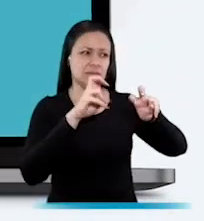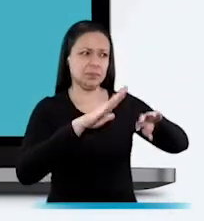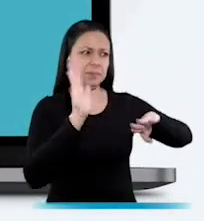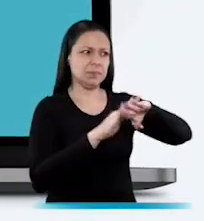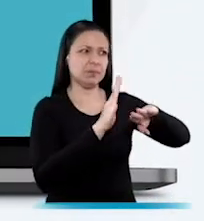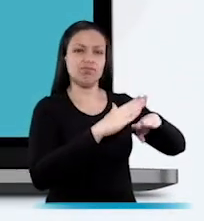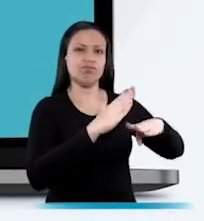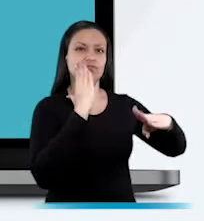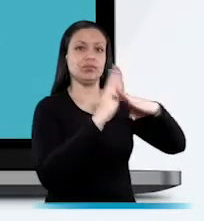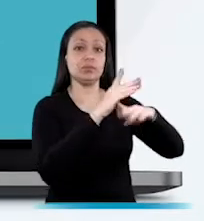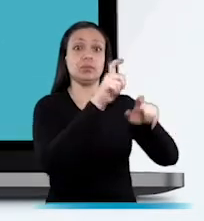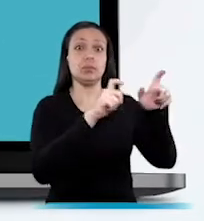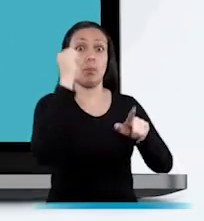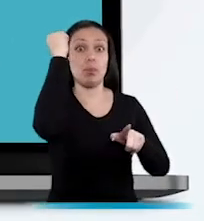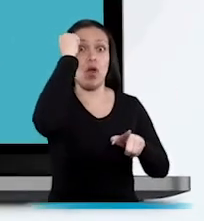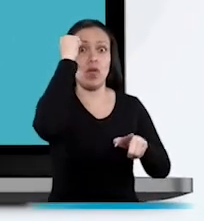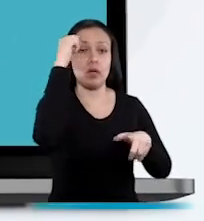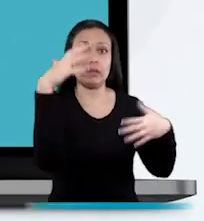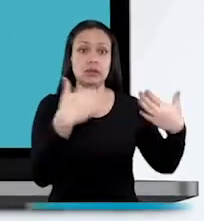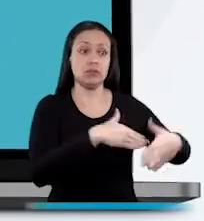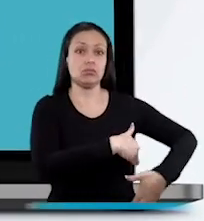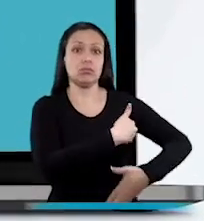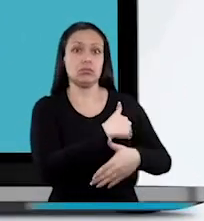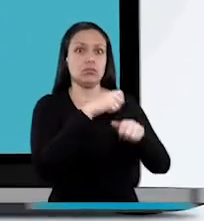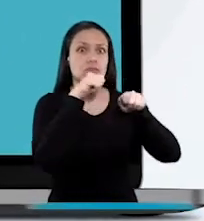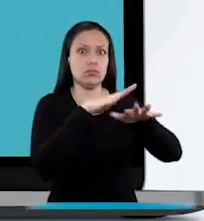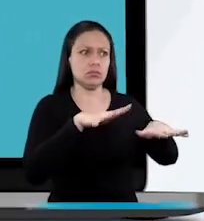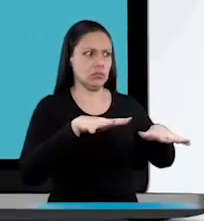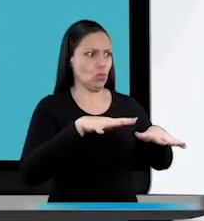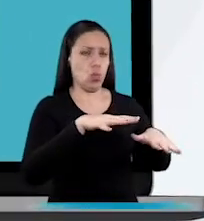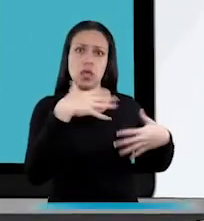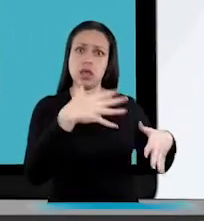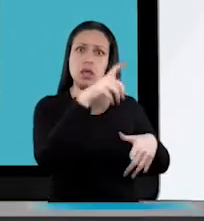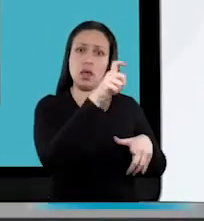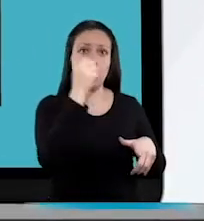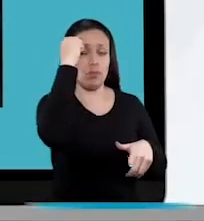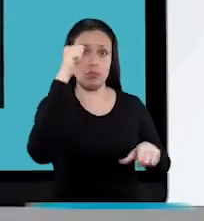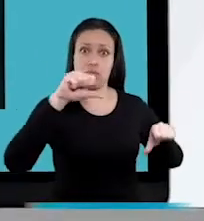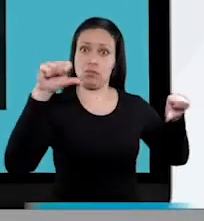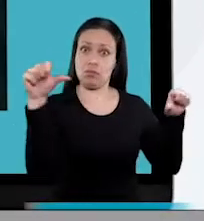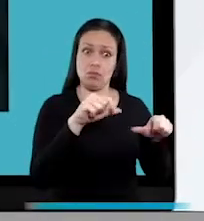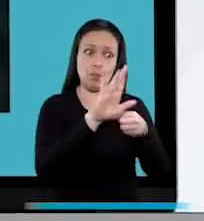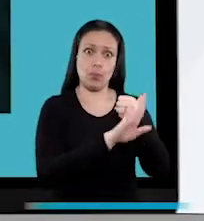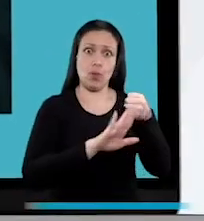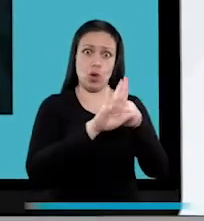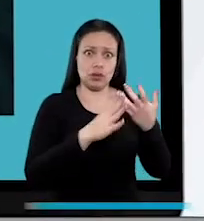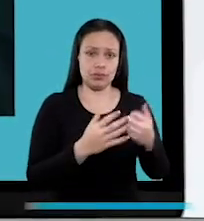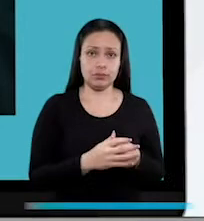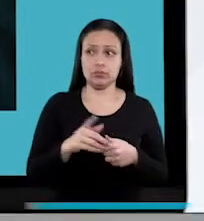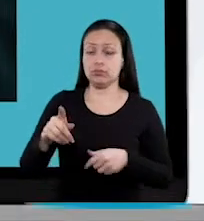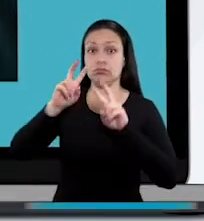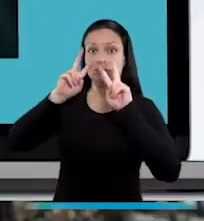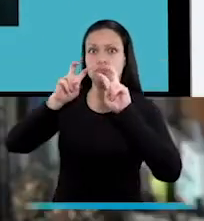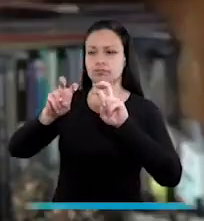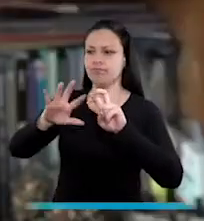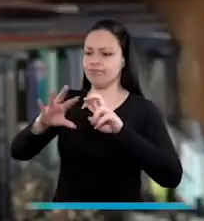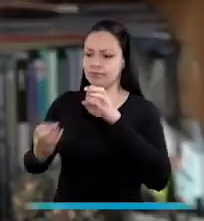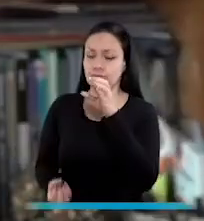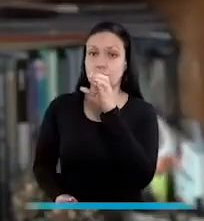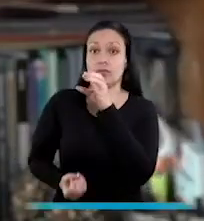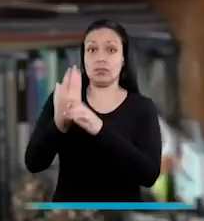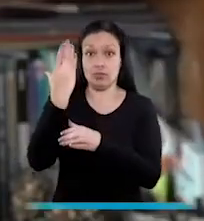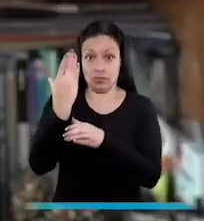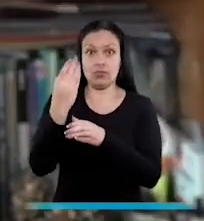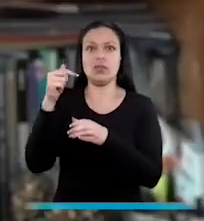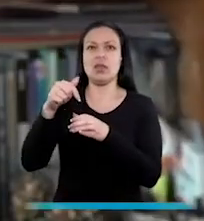a tres docentes por presunto abuso sexual para el ministerio público los docentes vulneraron los principios y valores que fundamentan la profesión de la docencia la procu creó un grupo